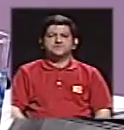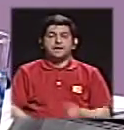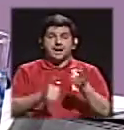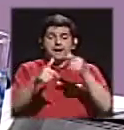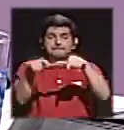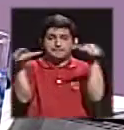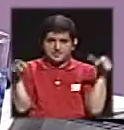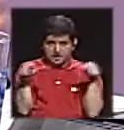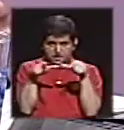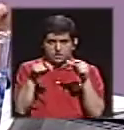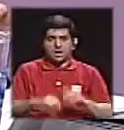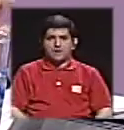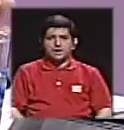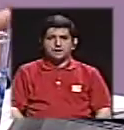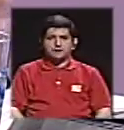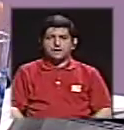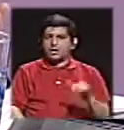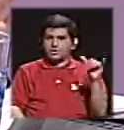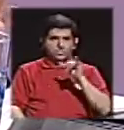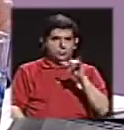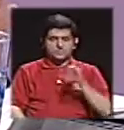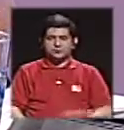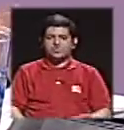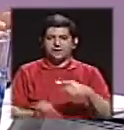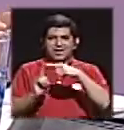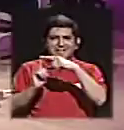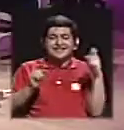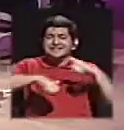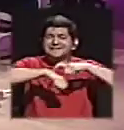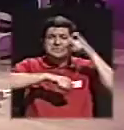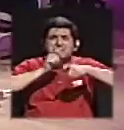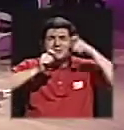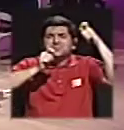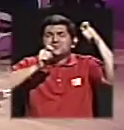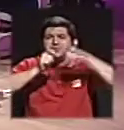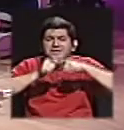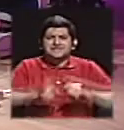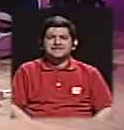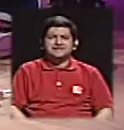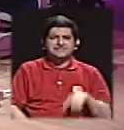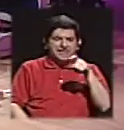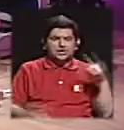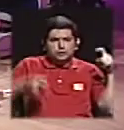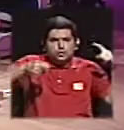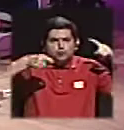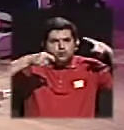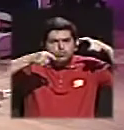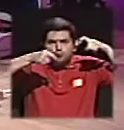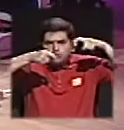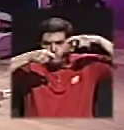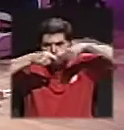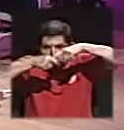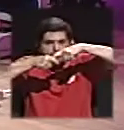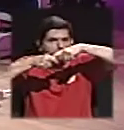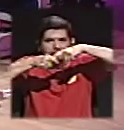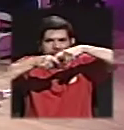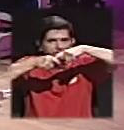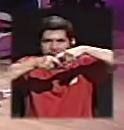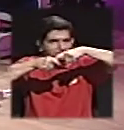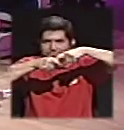primer lugar, que no es a partir del instante en que penetra el espermatozoide en el óvulo,